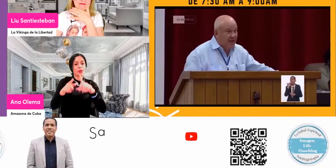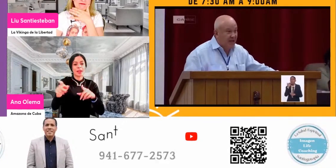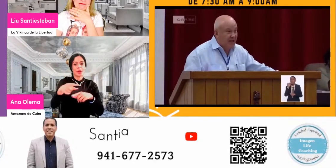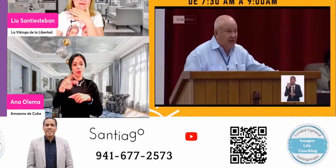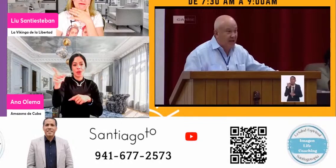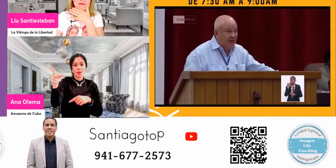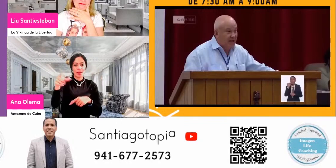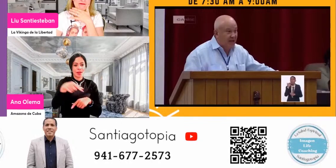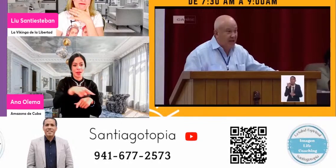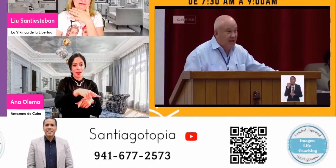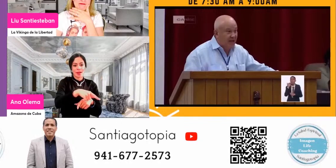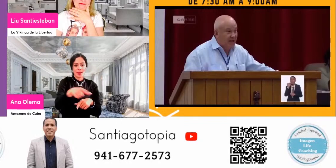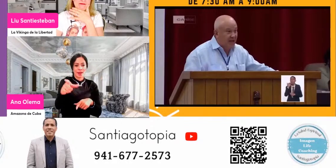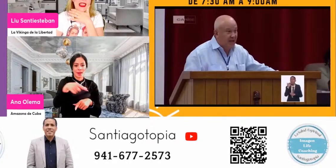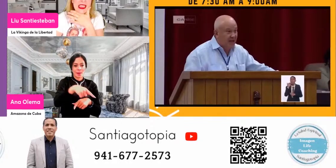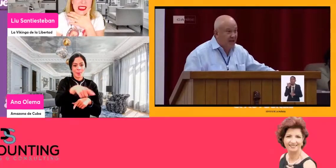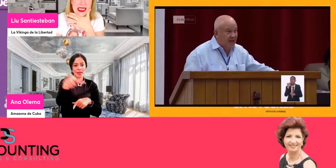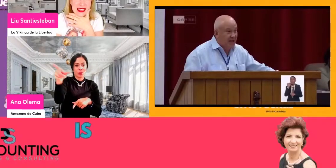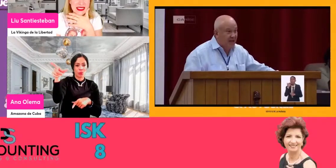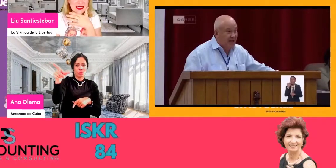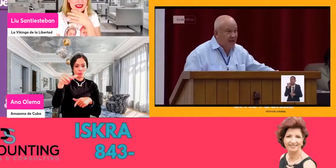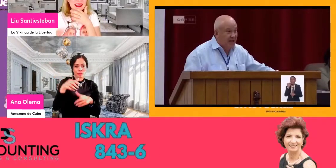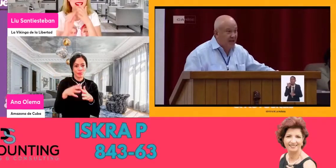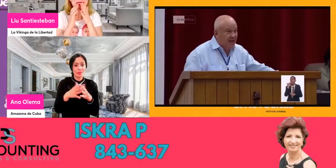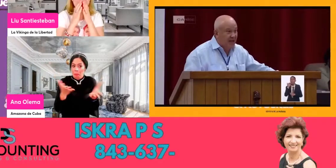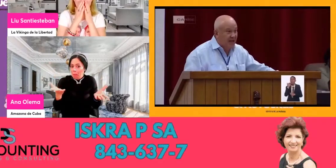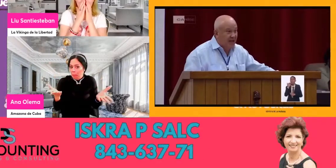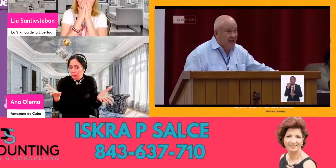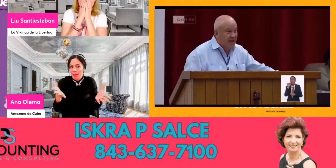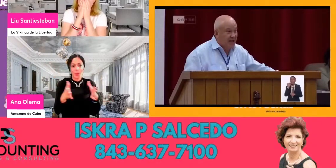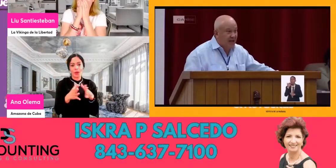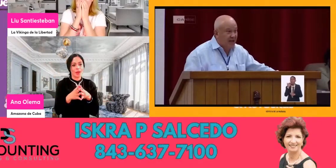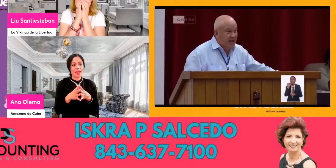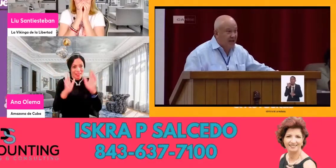Después no quieren que uno lo lleve a Paredón.